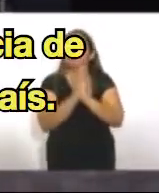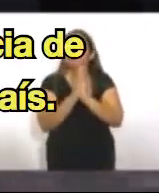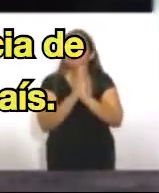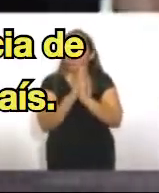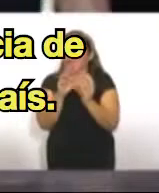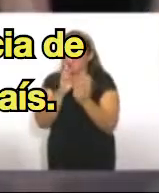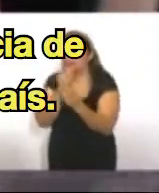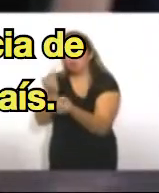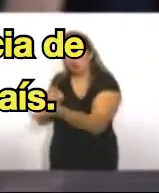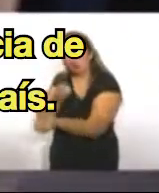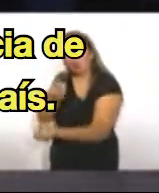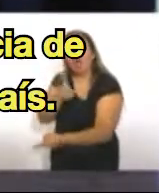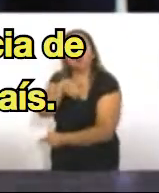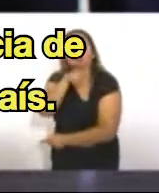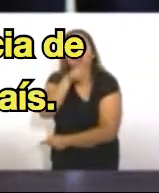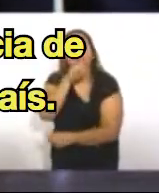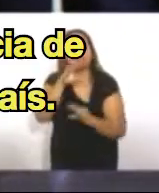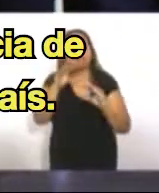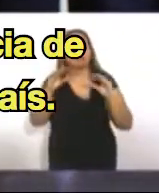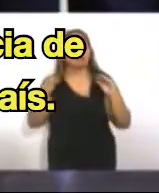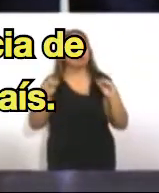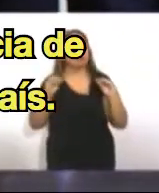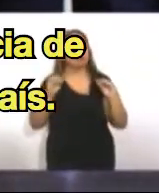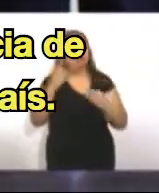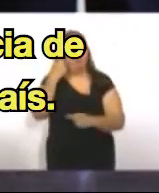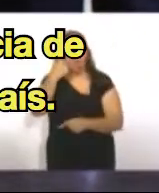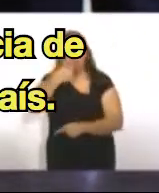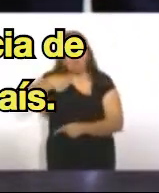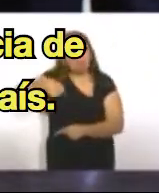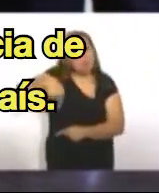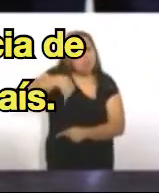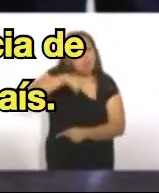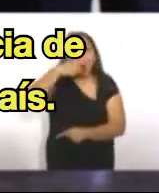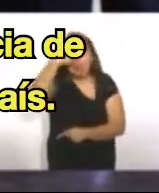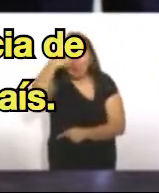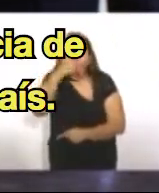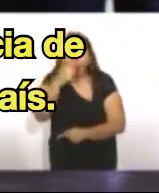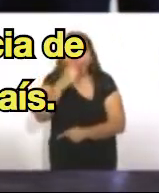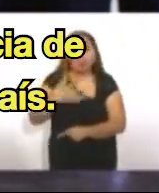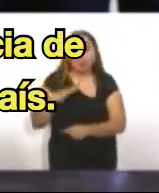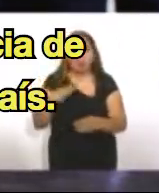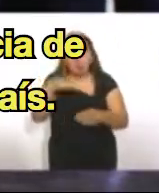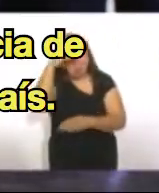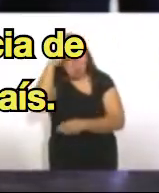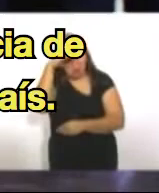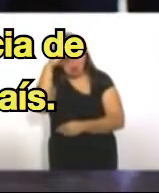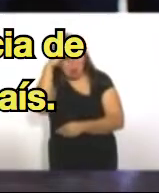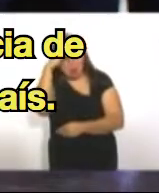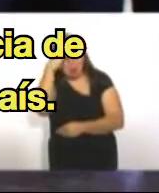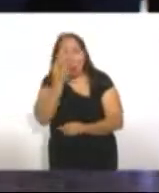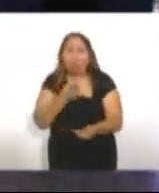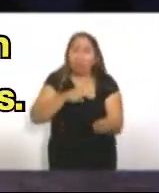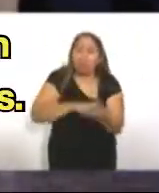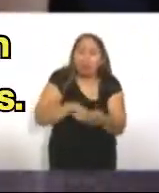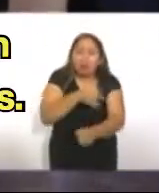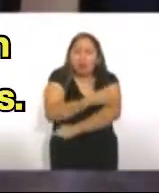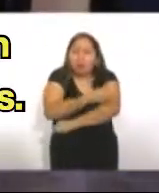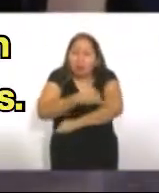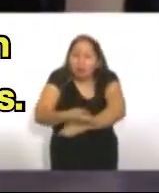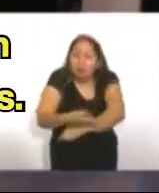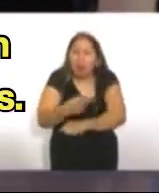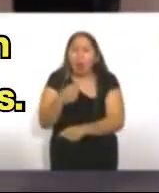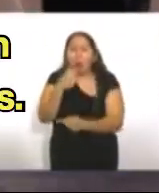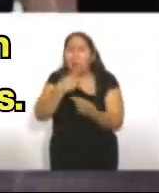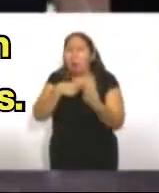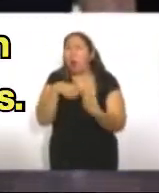donde advirtió a todos los asistentes sobre la importancia de los resultados de la próxima elección para el futuro del país. Ofreció, en